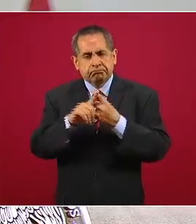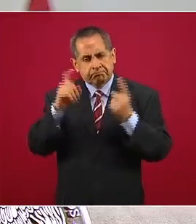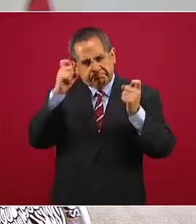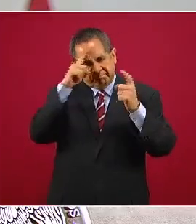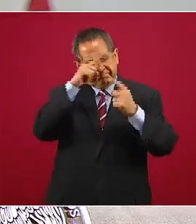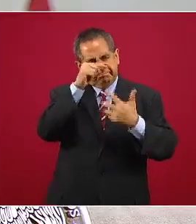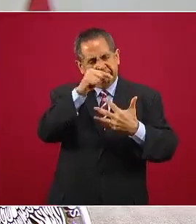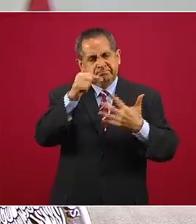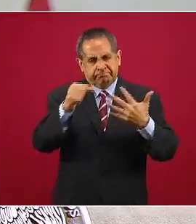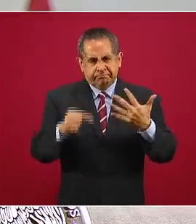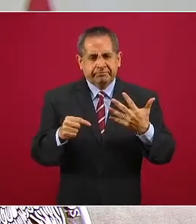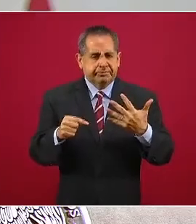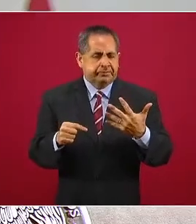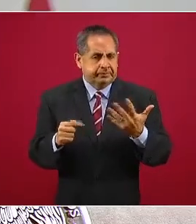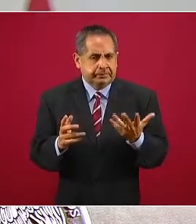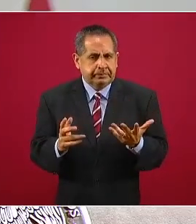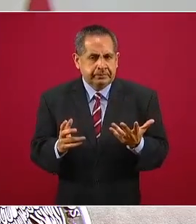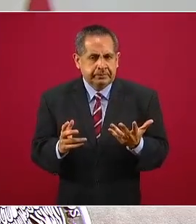complejos,